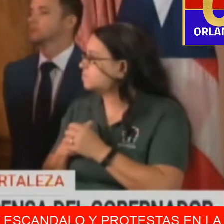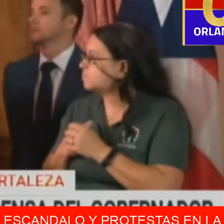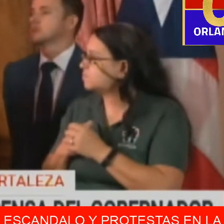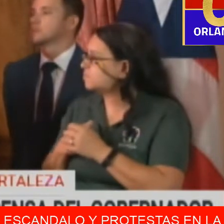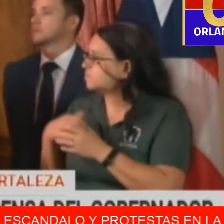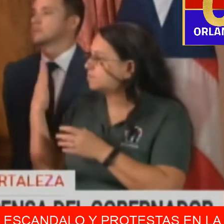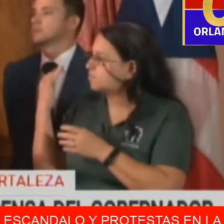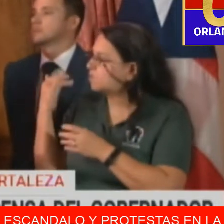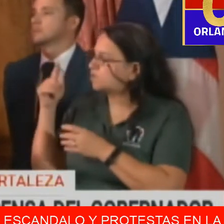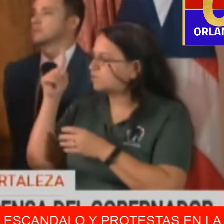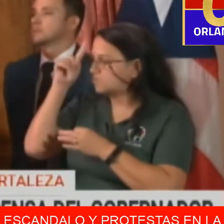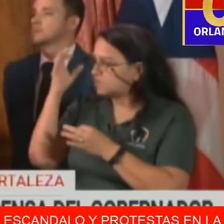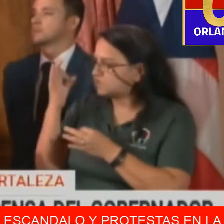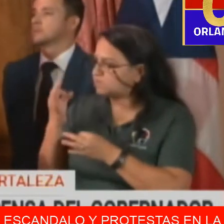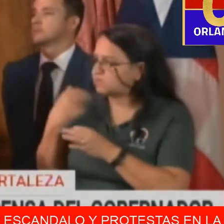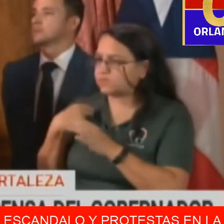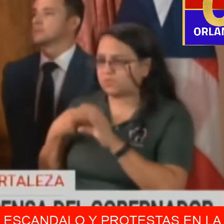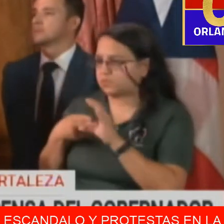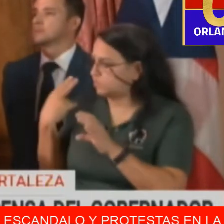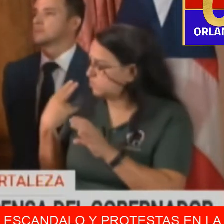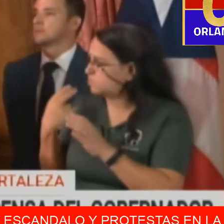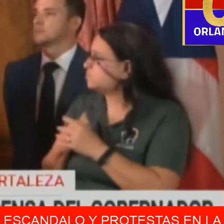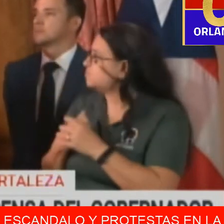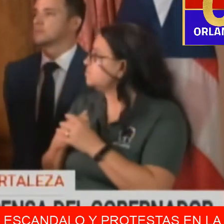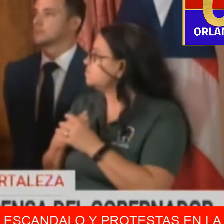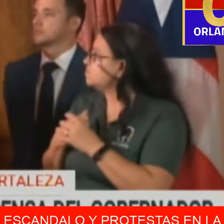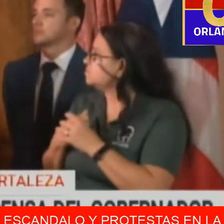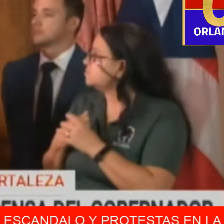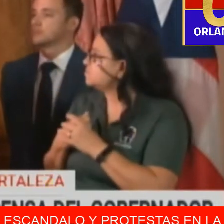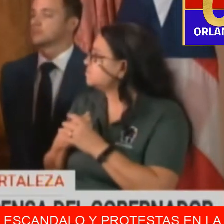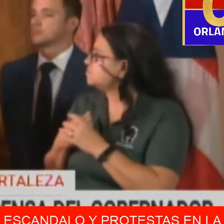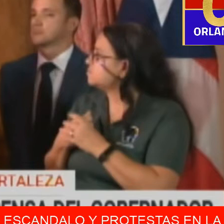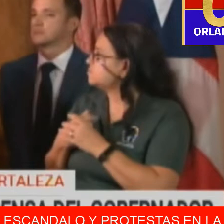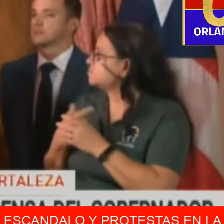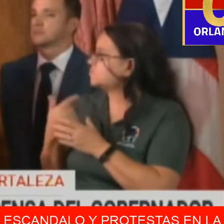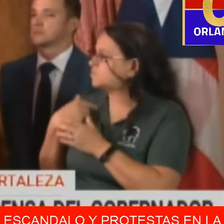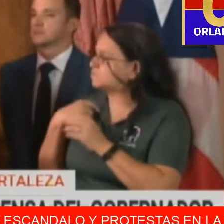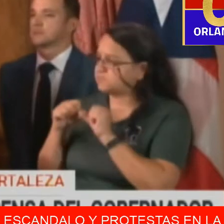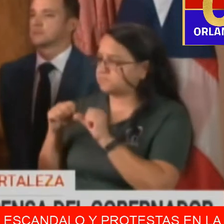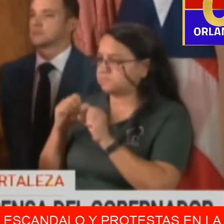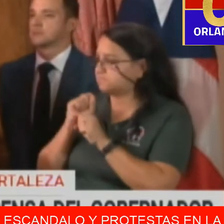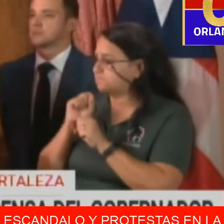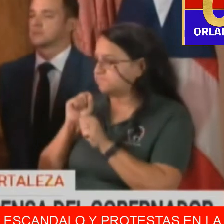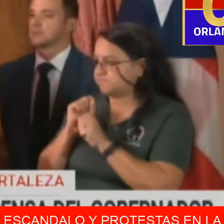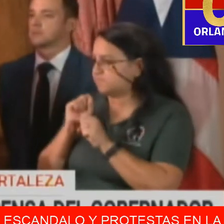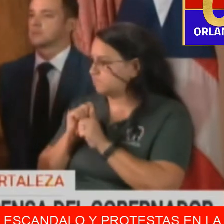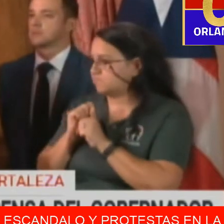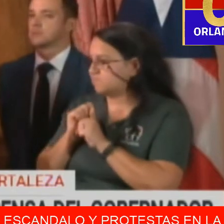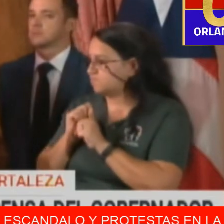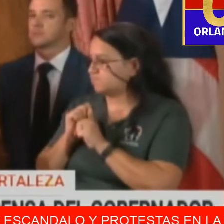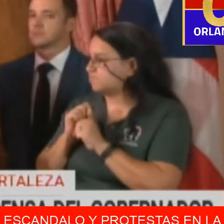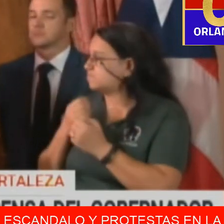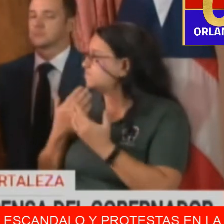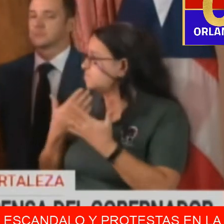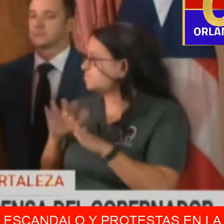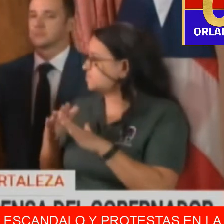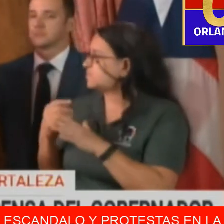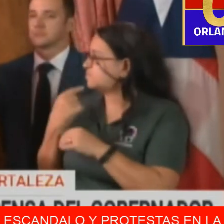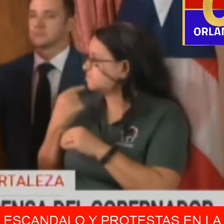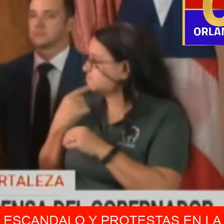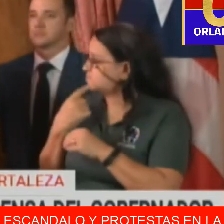solamente ilegal, el uso de fondos públicos en la promoción de asuntos políticos